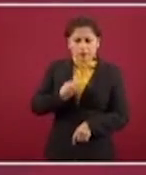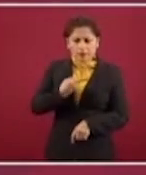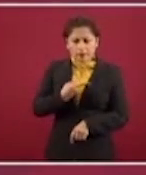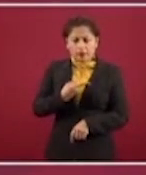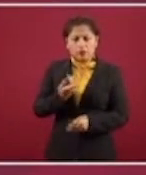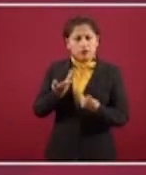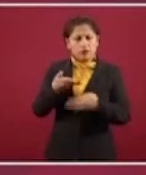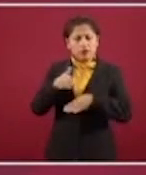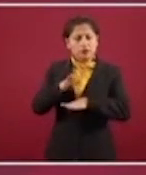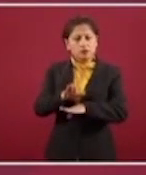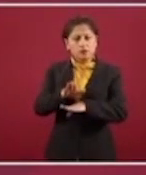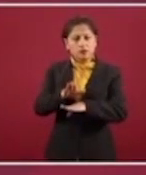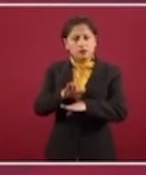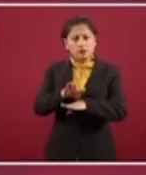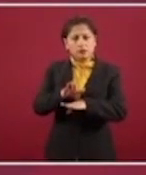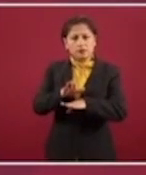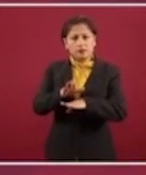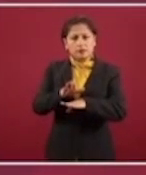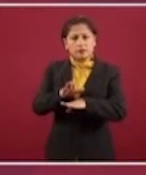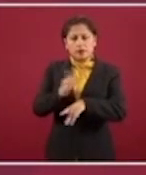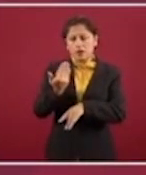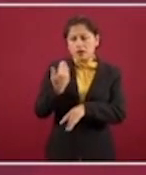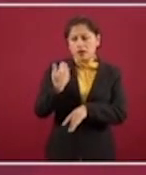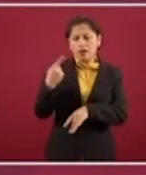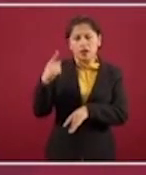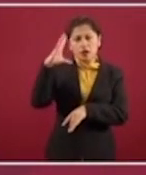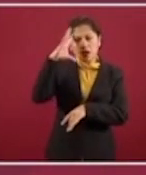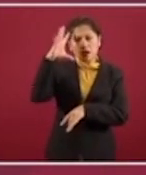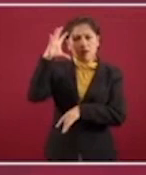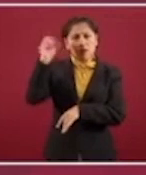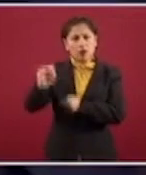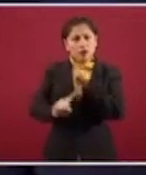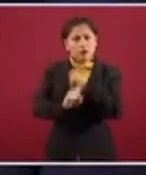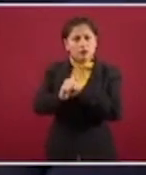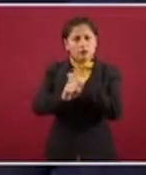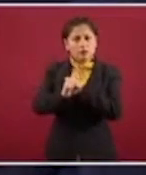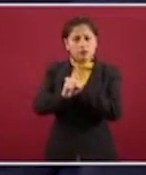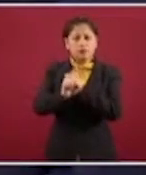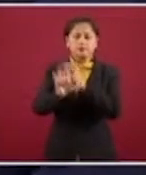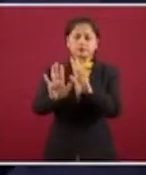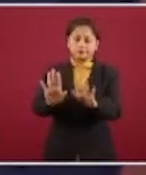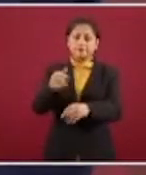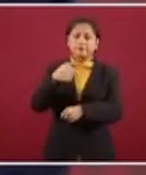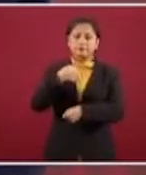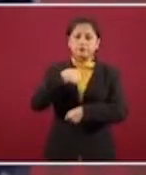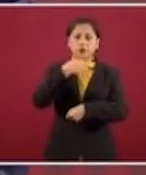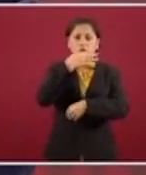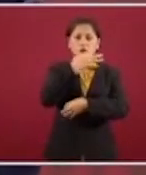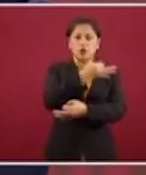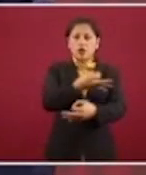sobre un incidente que hubo en morelos decirle a la gente qué